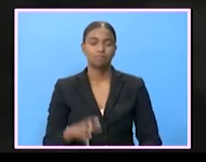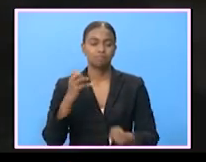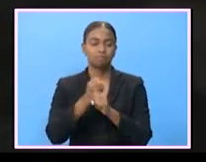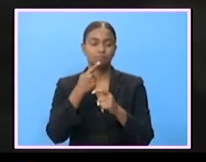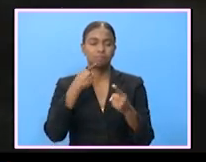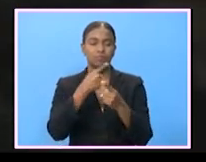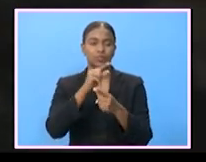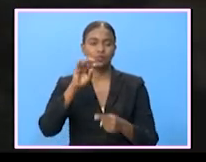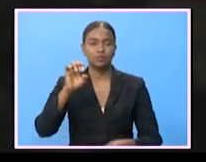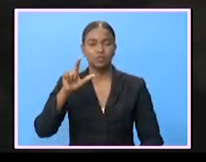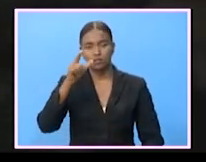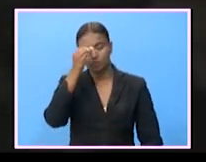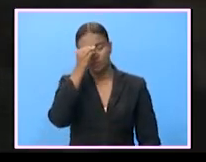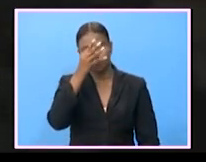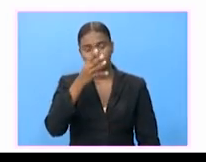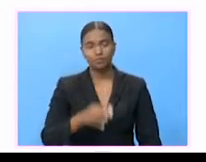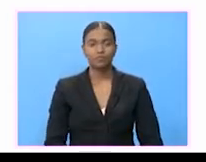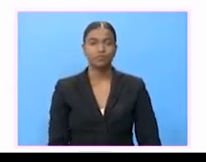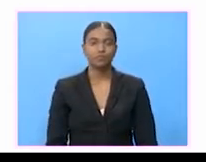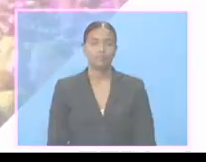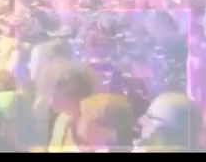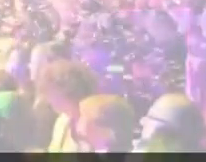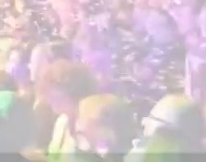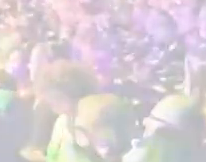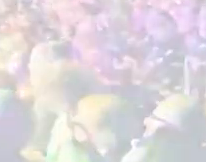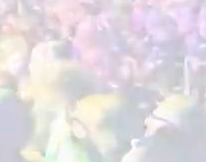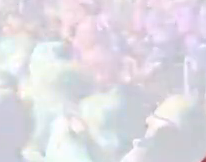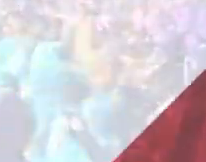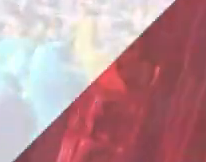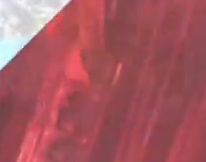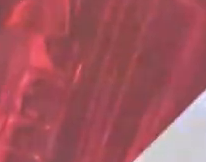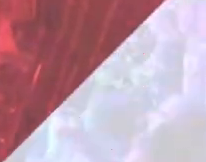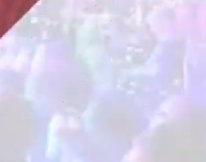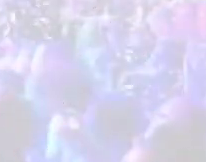de Noticias, Joel Suriel.